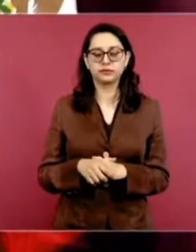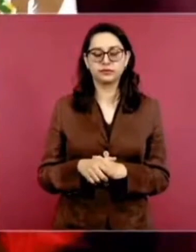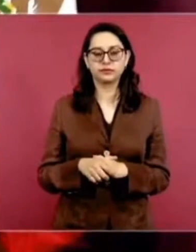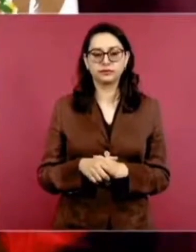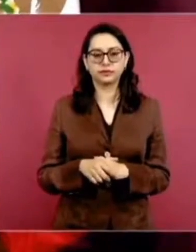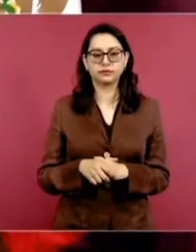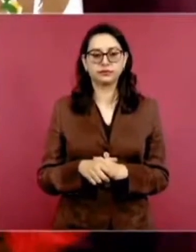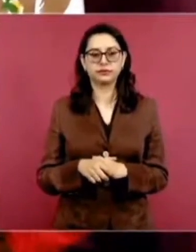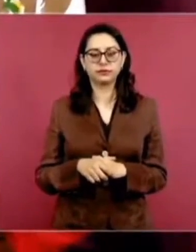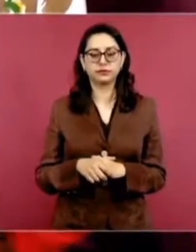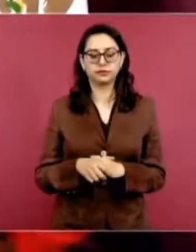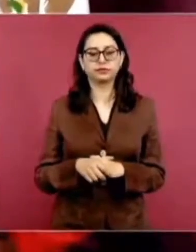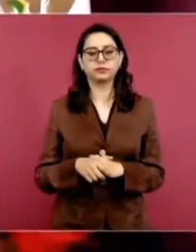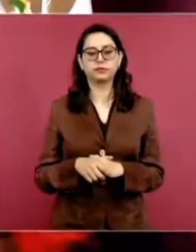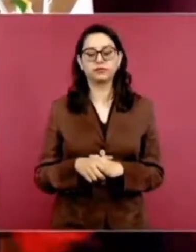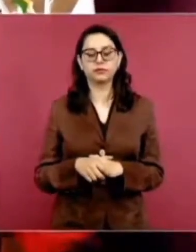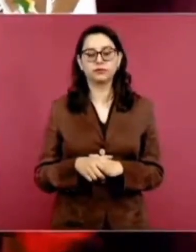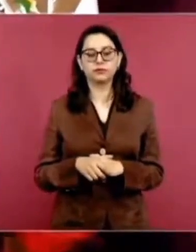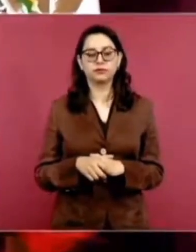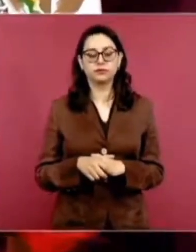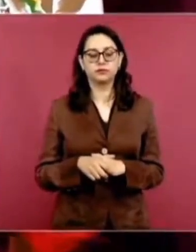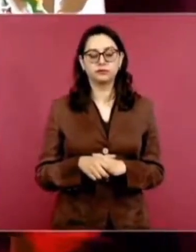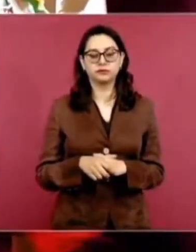los potentados